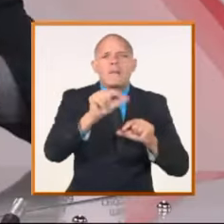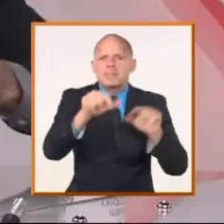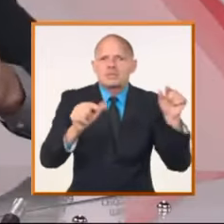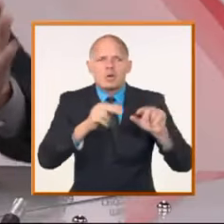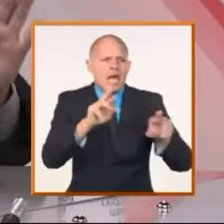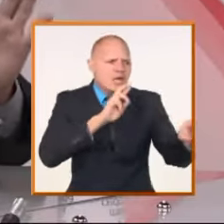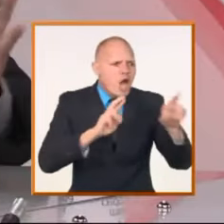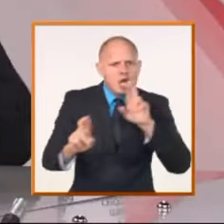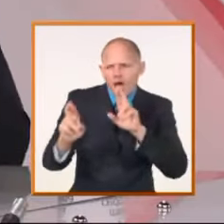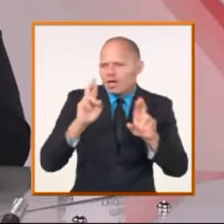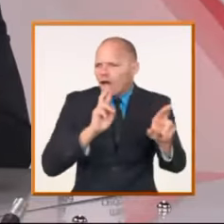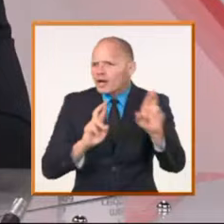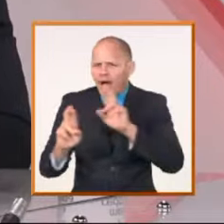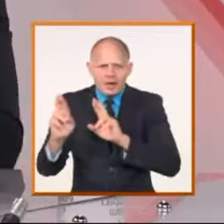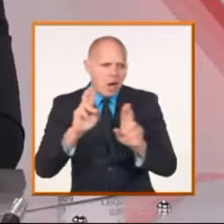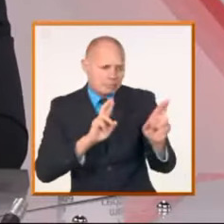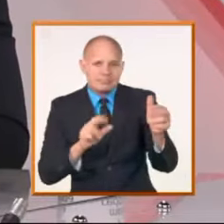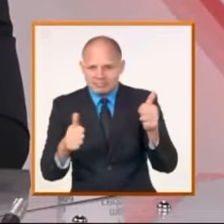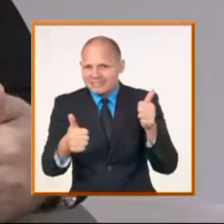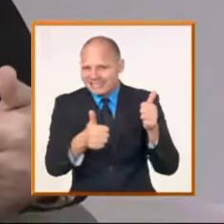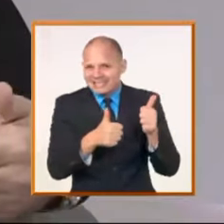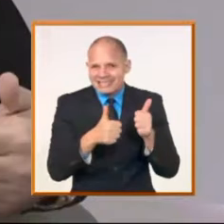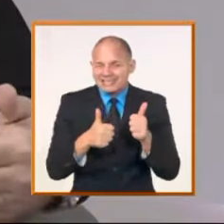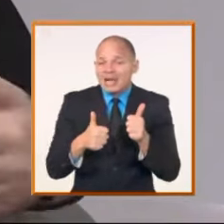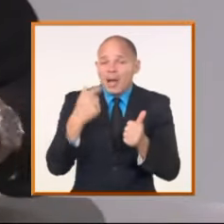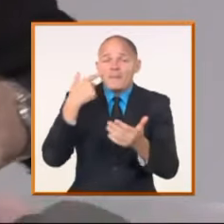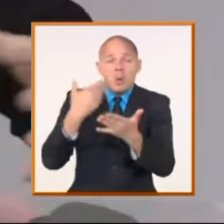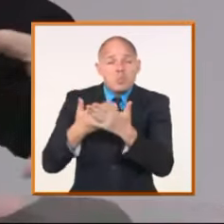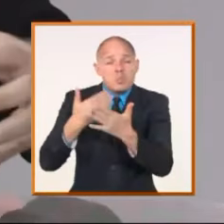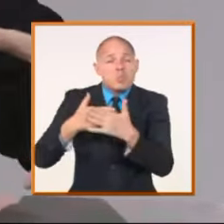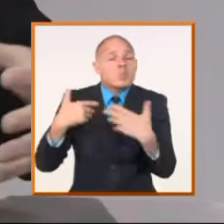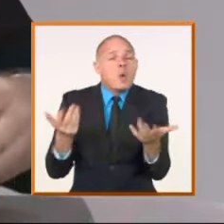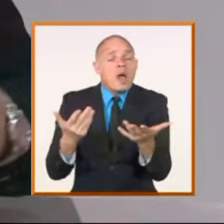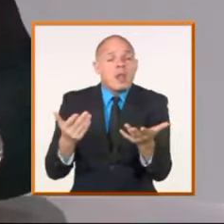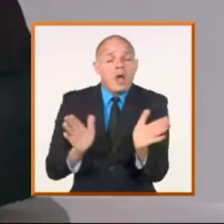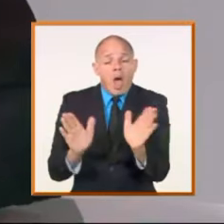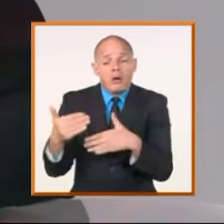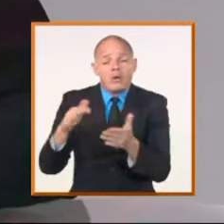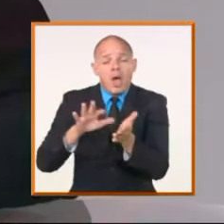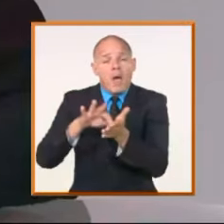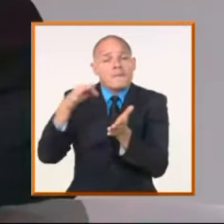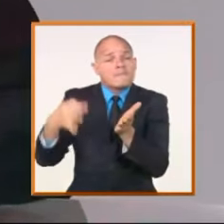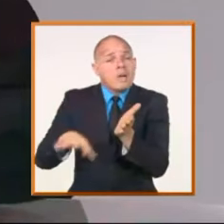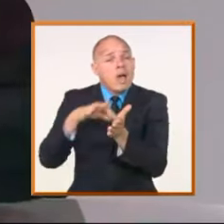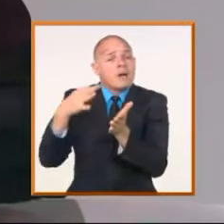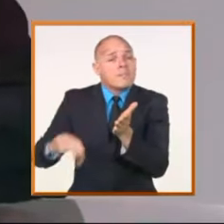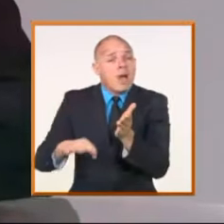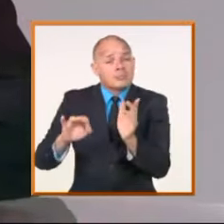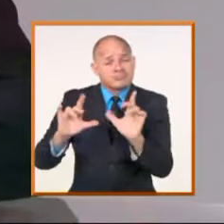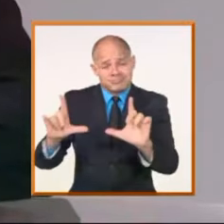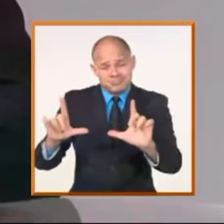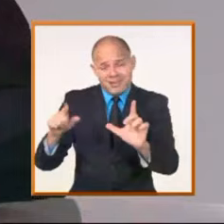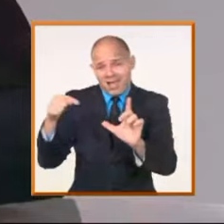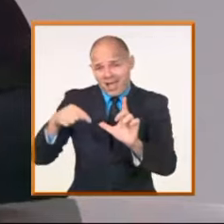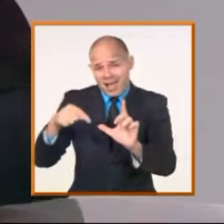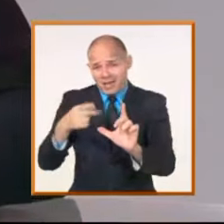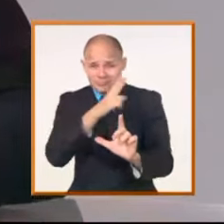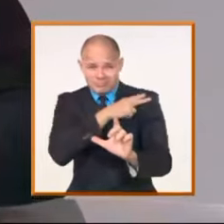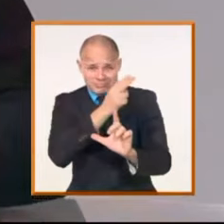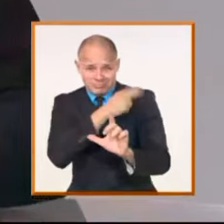de error... Ese es justamente el punto. O sea, que el margen de error te da un rango. Porque las encuestas no son resultados